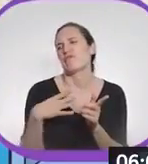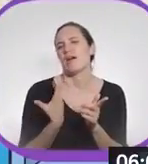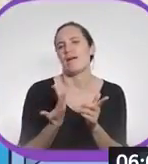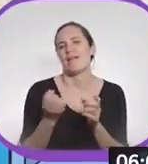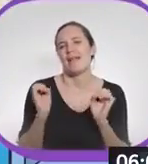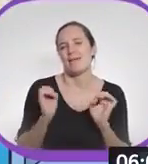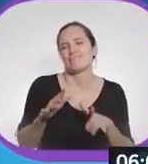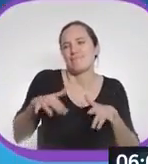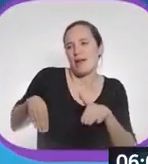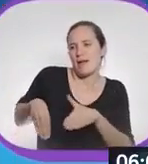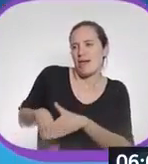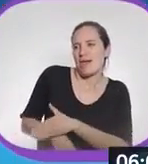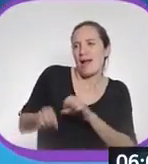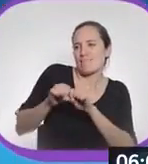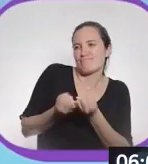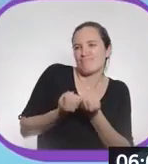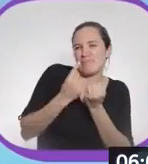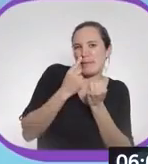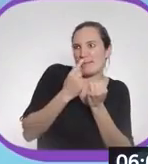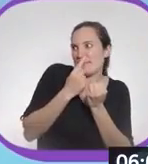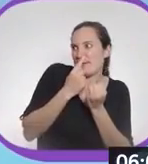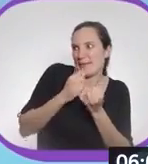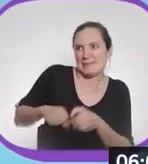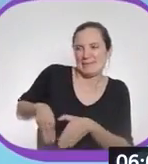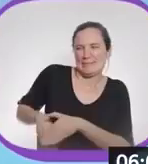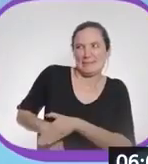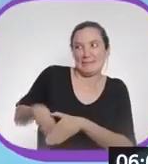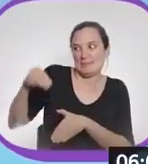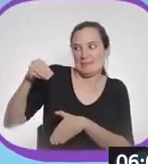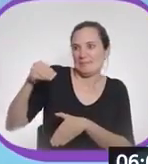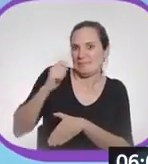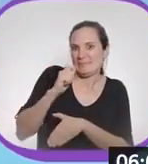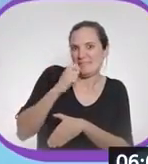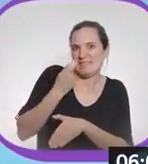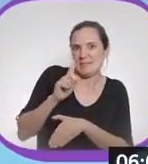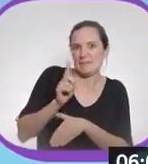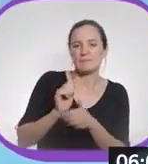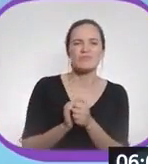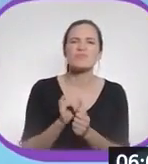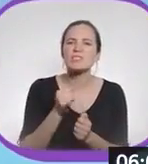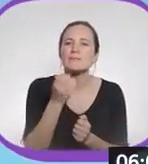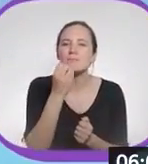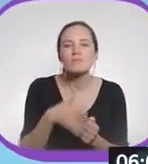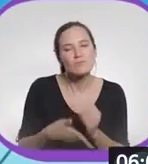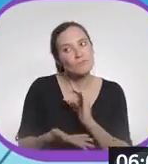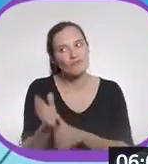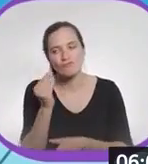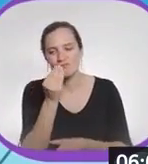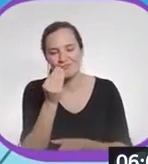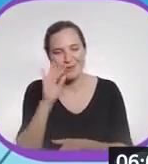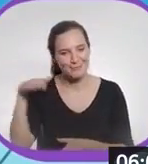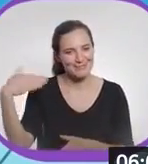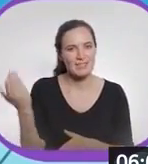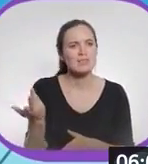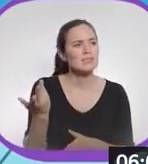están llenos de mugu pan! ¡Uy! ¡No se ve muy apetitoso! Ah, sí, mejor salimos a comer. Por